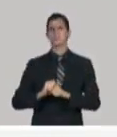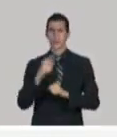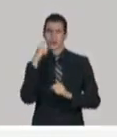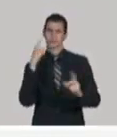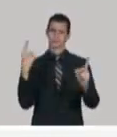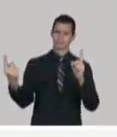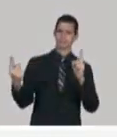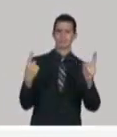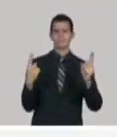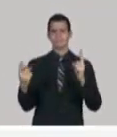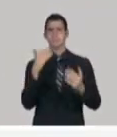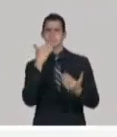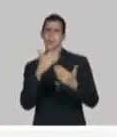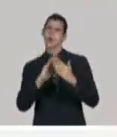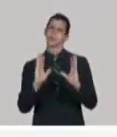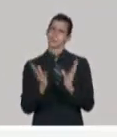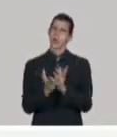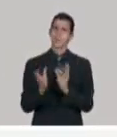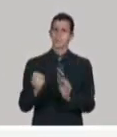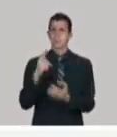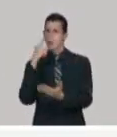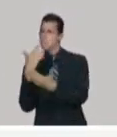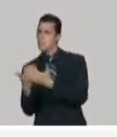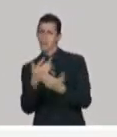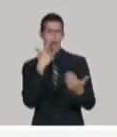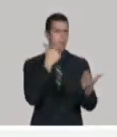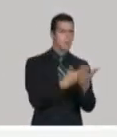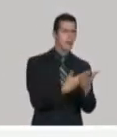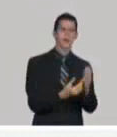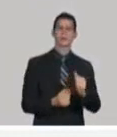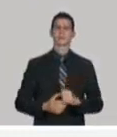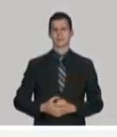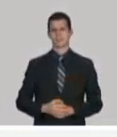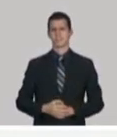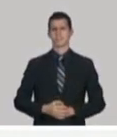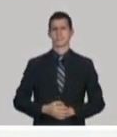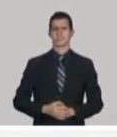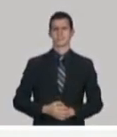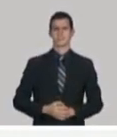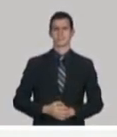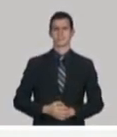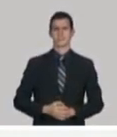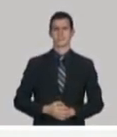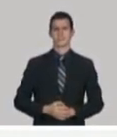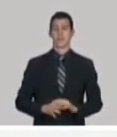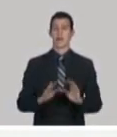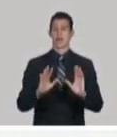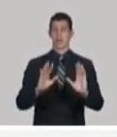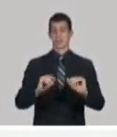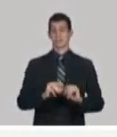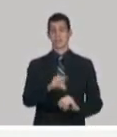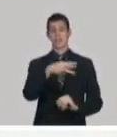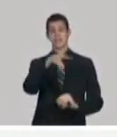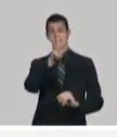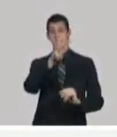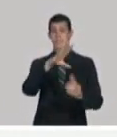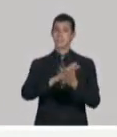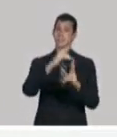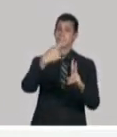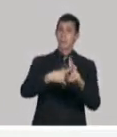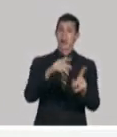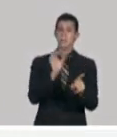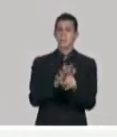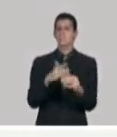las vacunas y se vieran también beneficiados y fueran participantes la siguiente por favor ya partir del 3 de mayo nosotros empezamos la evaluación de eficacia